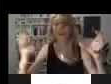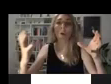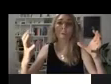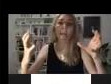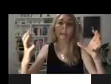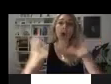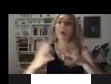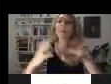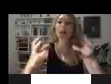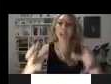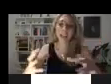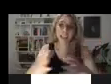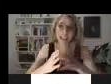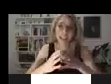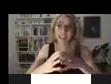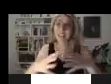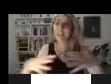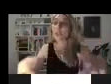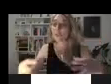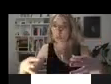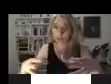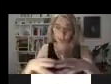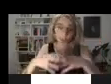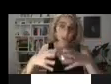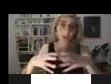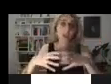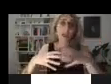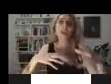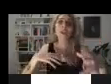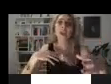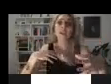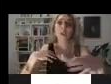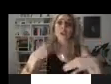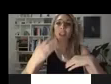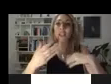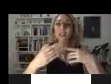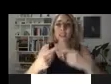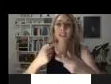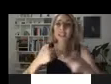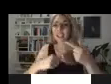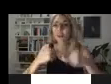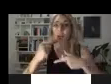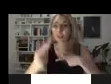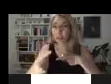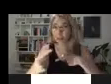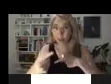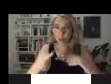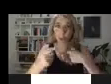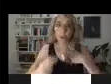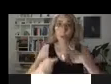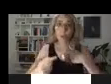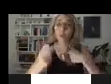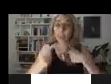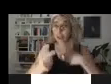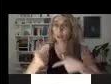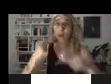y compraron agenda en este último tiempo. Bueno, esto no quiere decir que haya un reemplazo